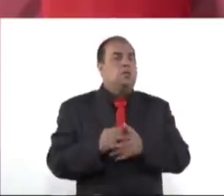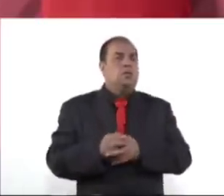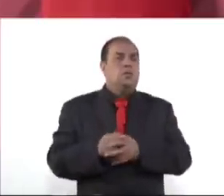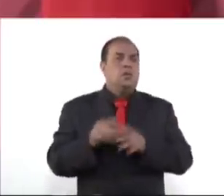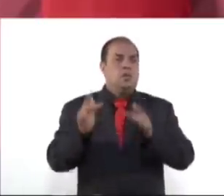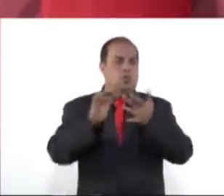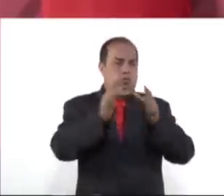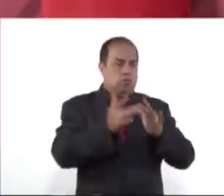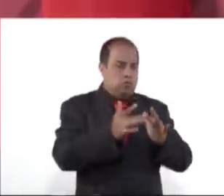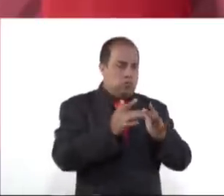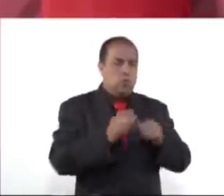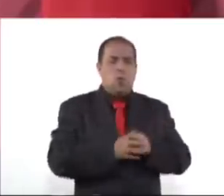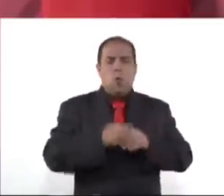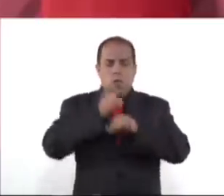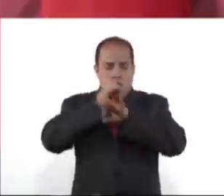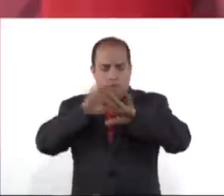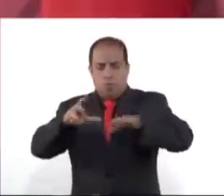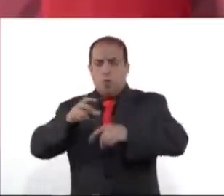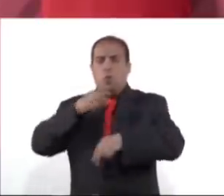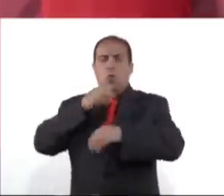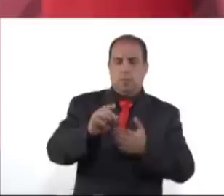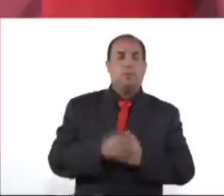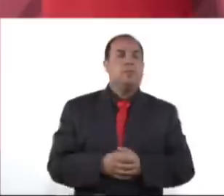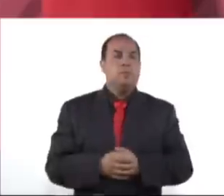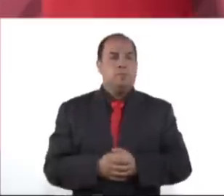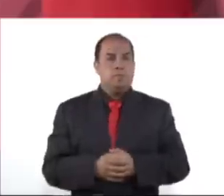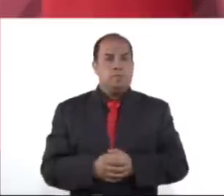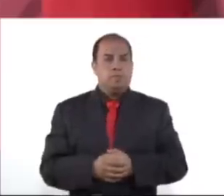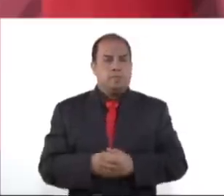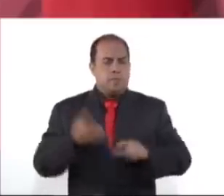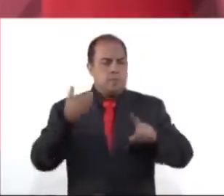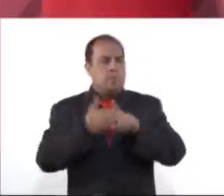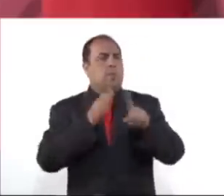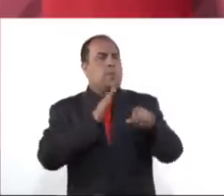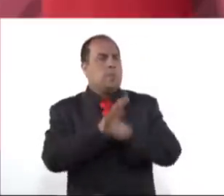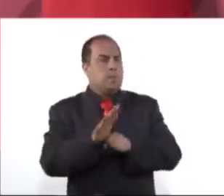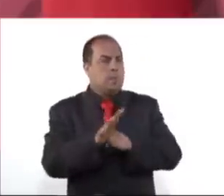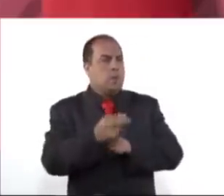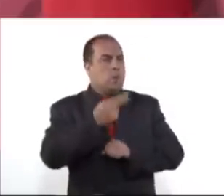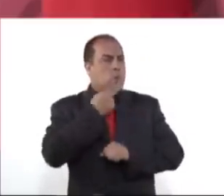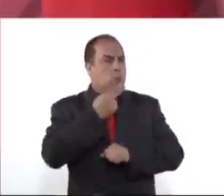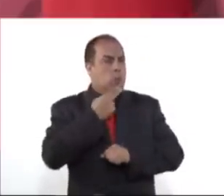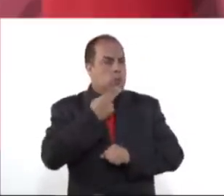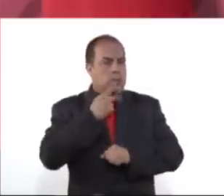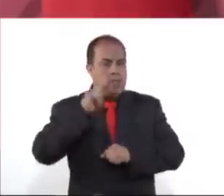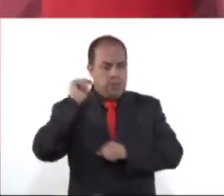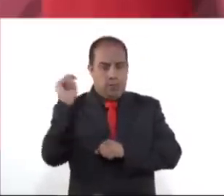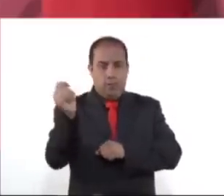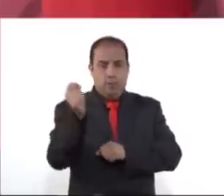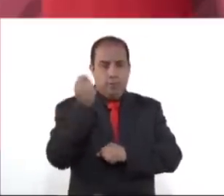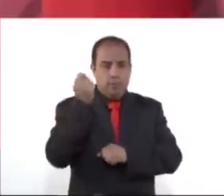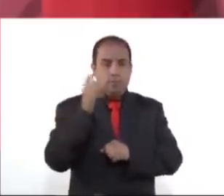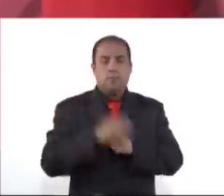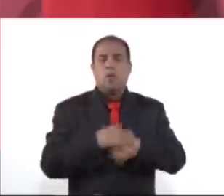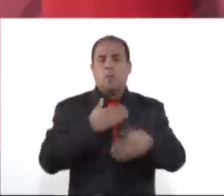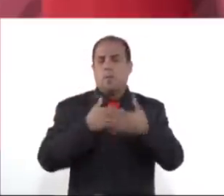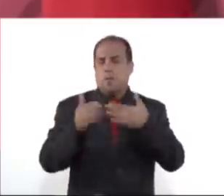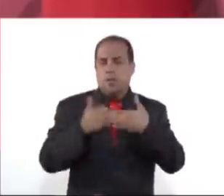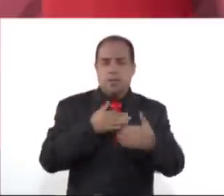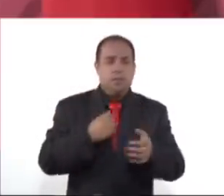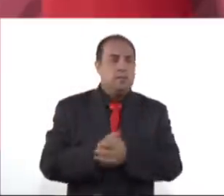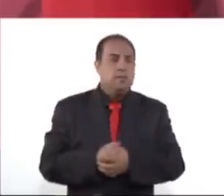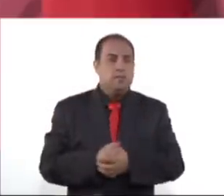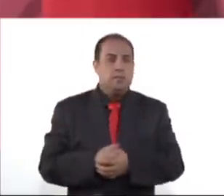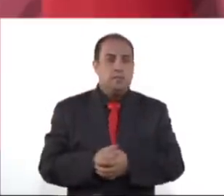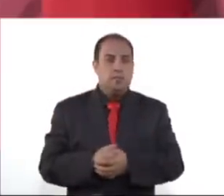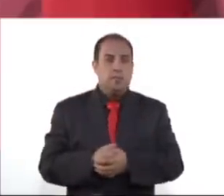De comunicación Y nuevos trenes El objetivo es utilizar la tecnología La innovación Para